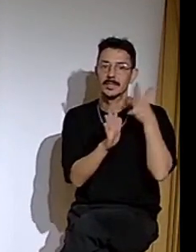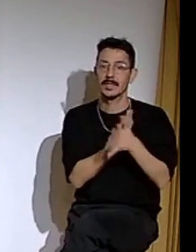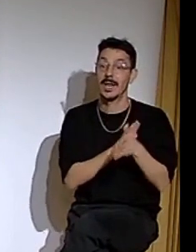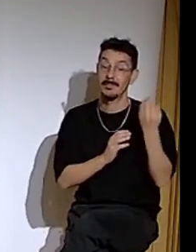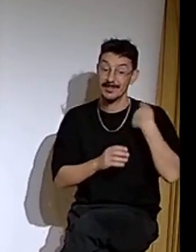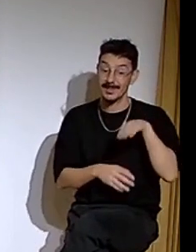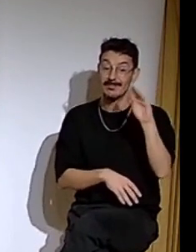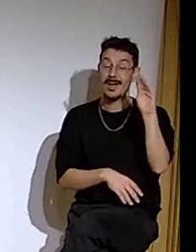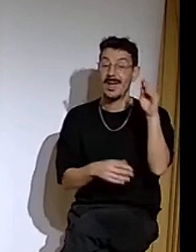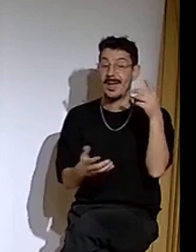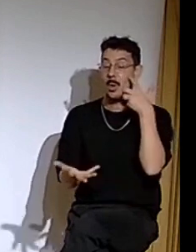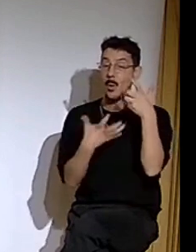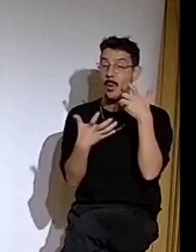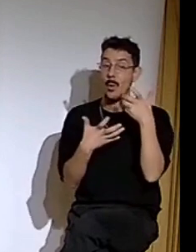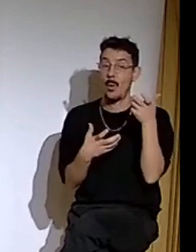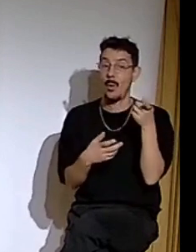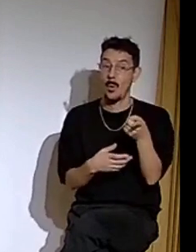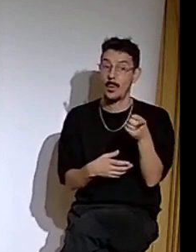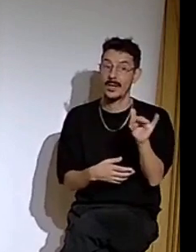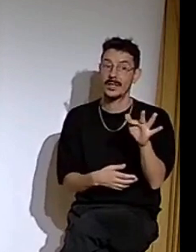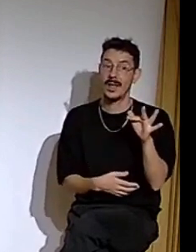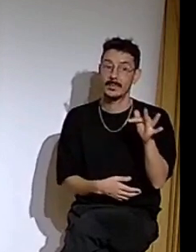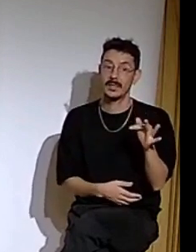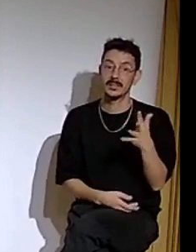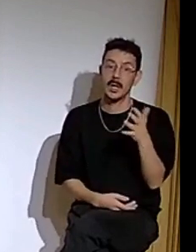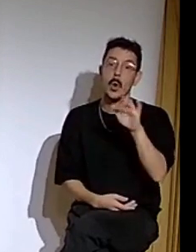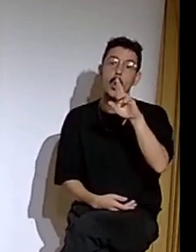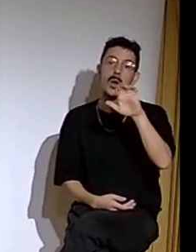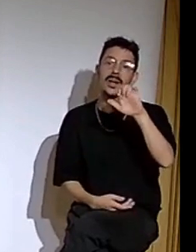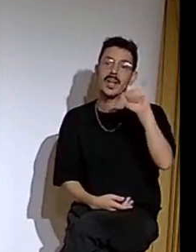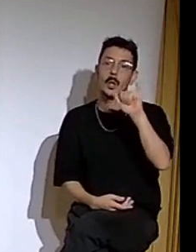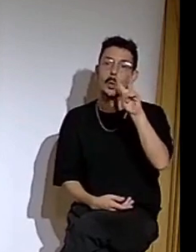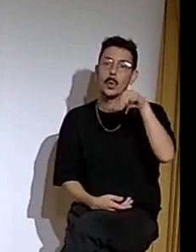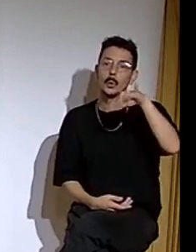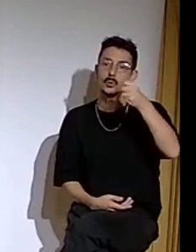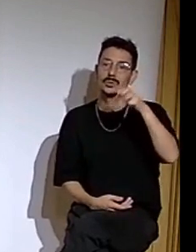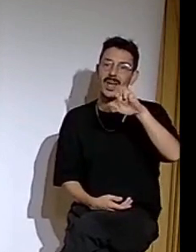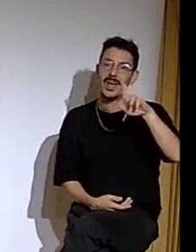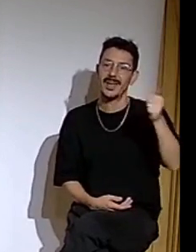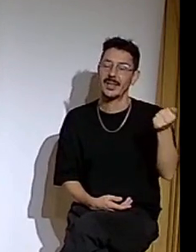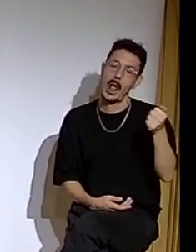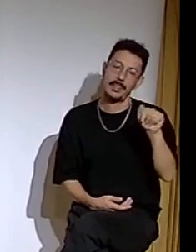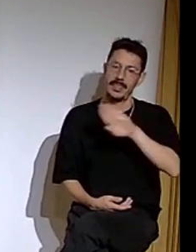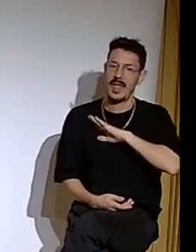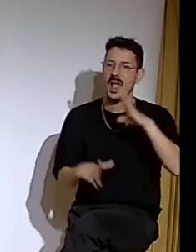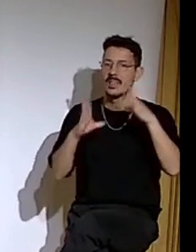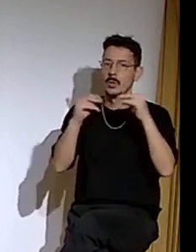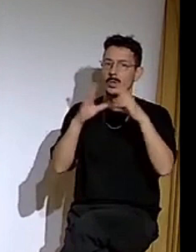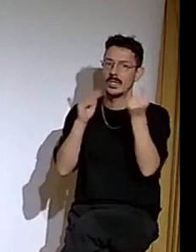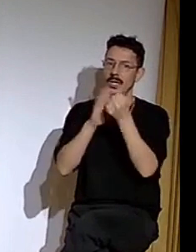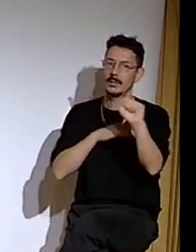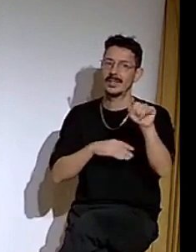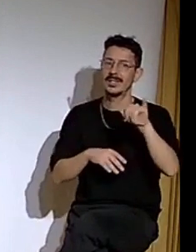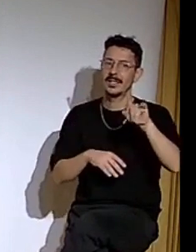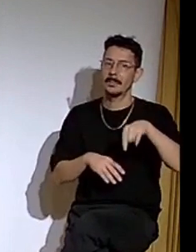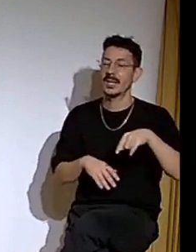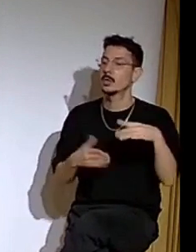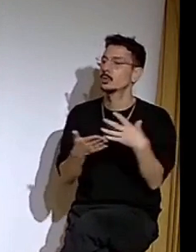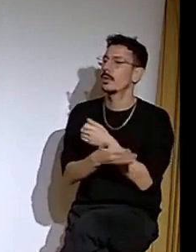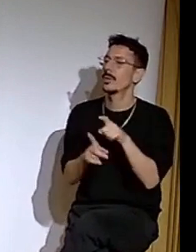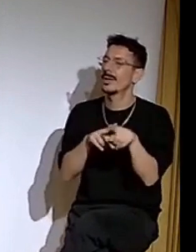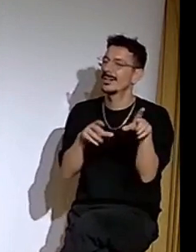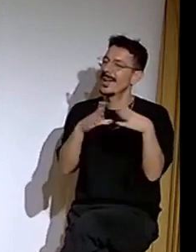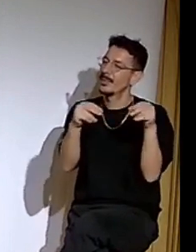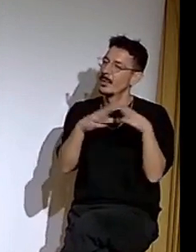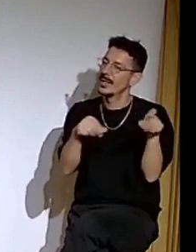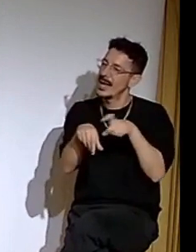esta obra o de lo que fue la la rejuntadera por una la Lucía Rebelde si no es como toda esa idiosincrasia que hay en